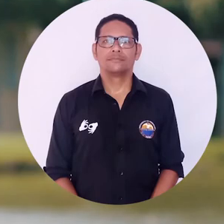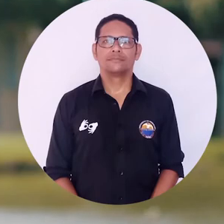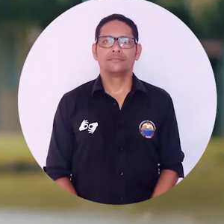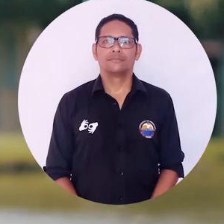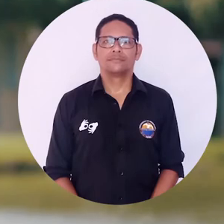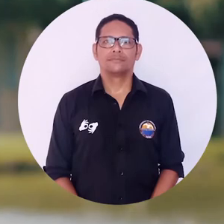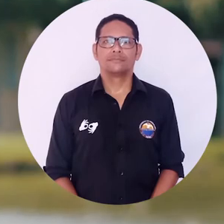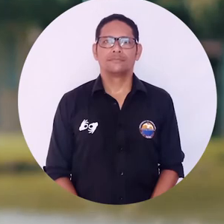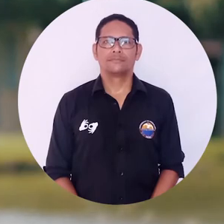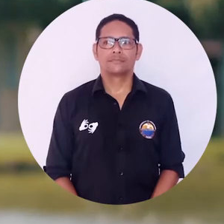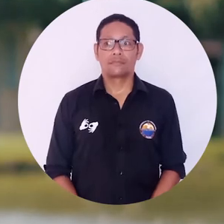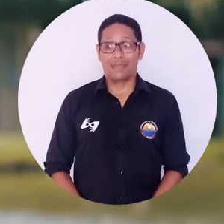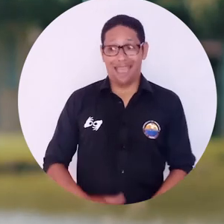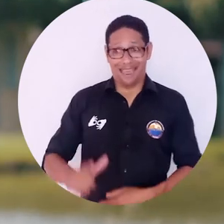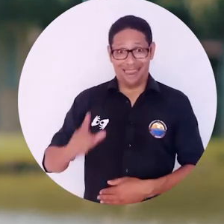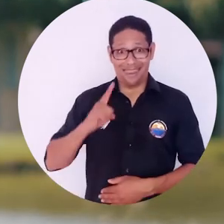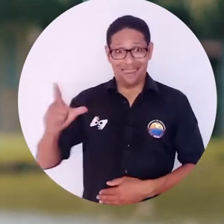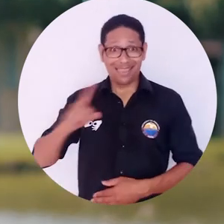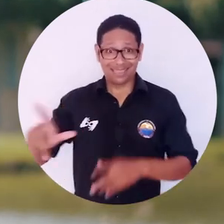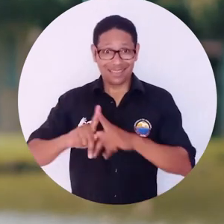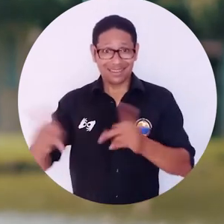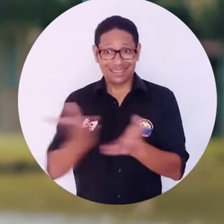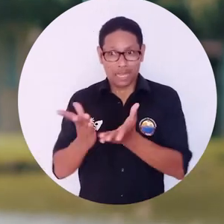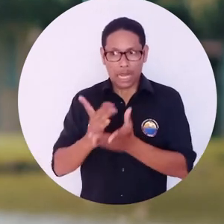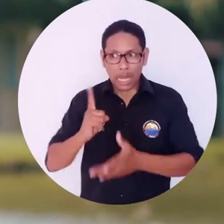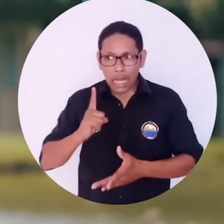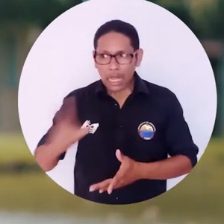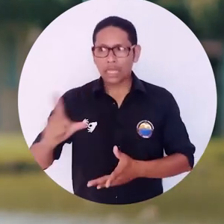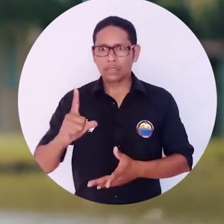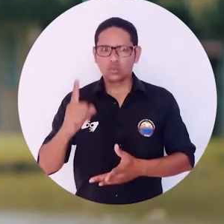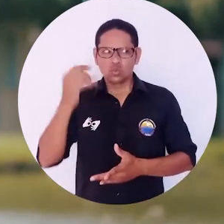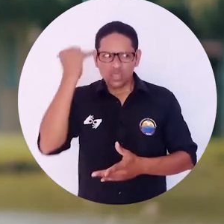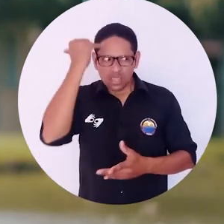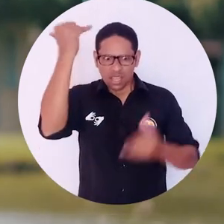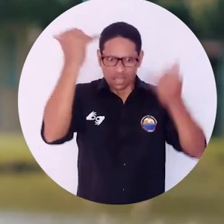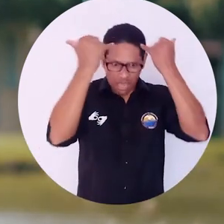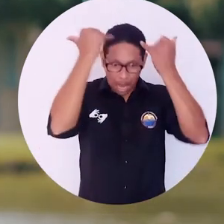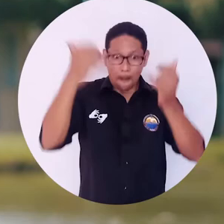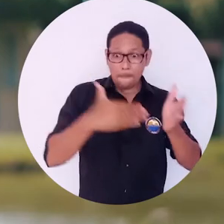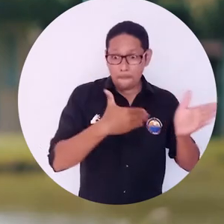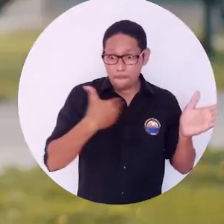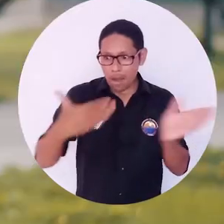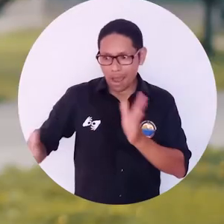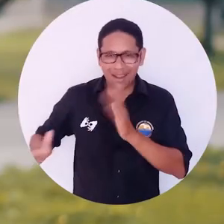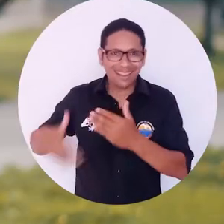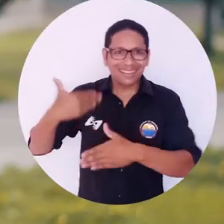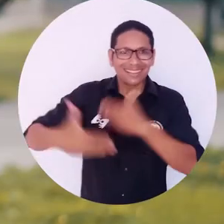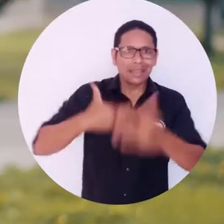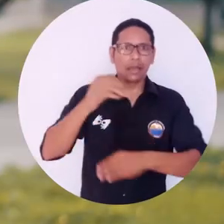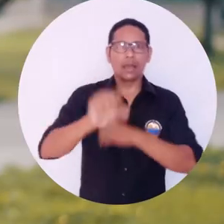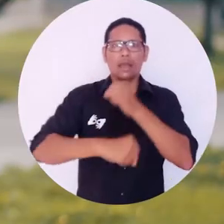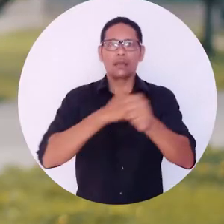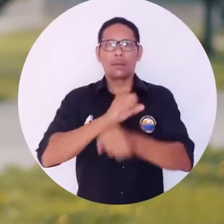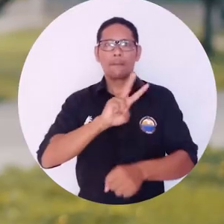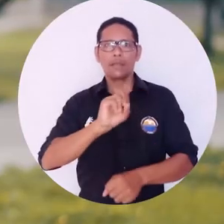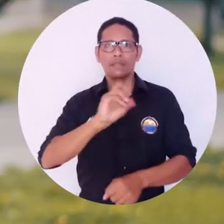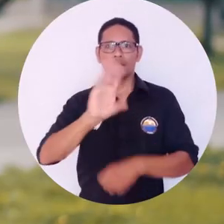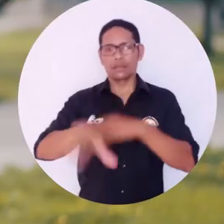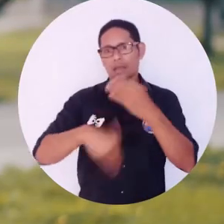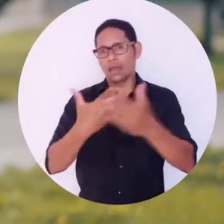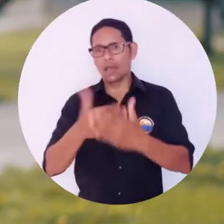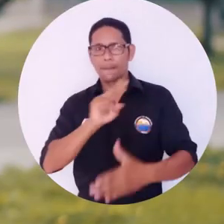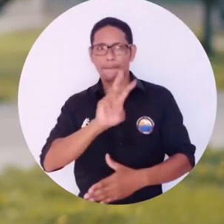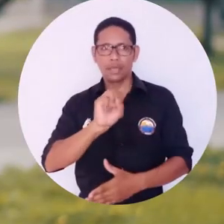Líderes estudiantiles sembraron sus ideas en torno al Plan de Desarrollo 2020-2030. Unimagdalena le apuesta